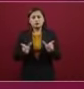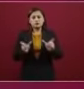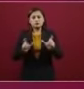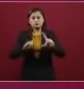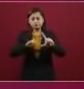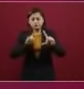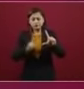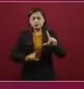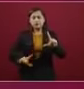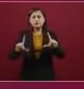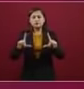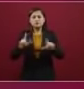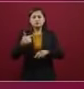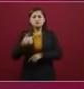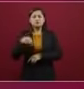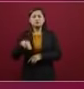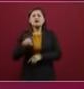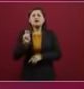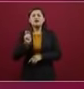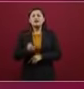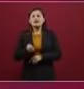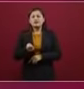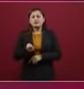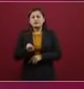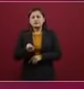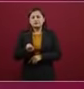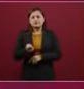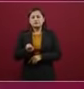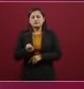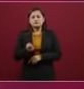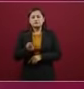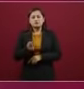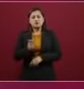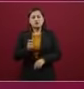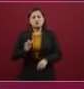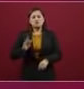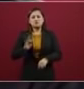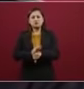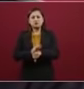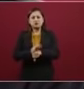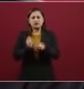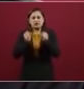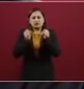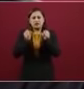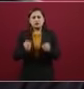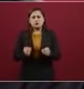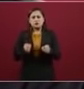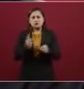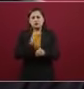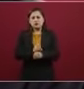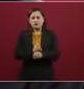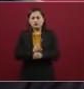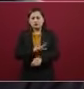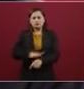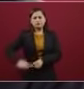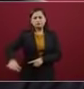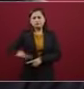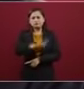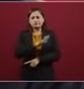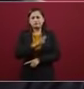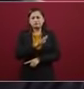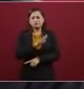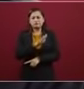va a garantizar la seguridad pública sin violar derechos humanos, porque el presidente nunca